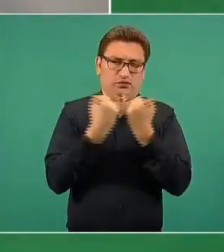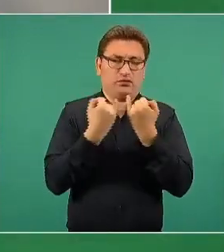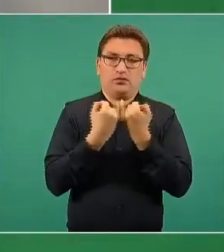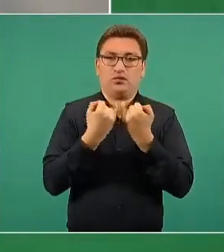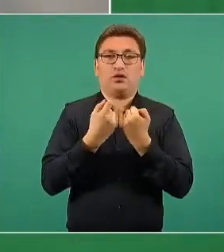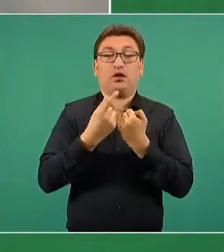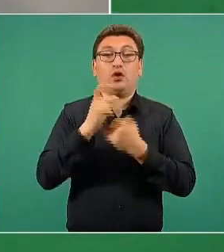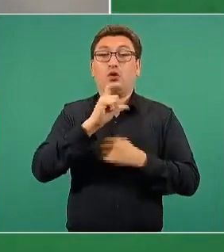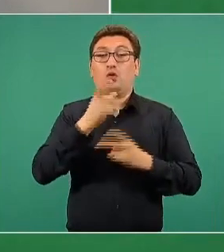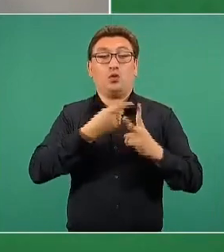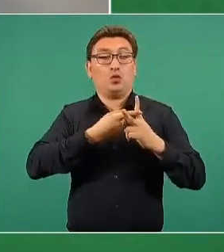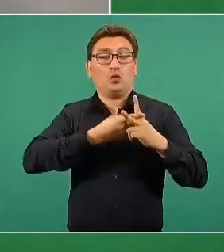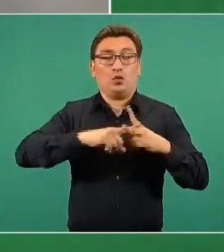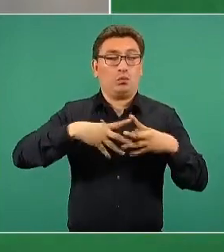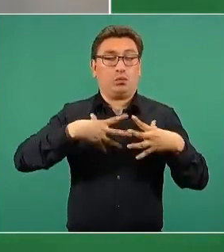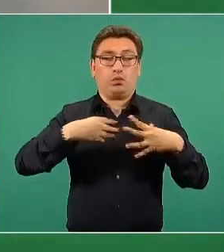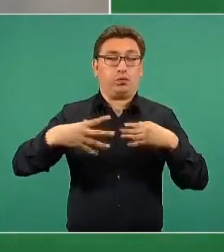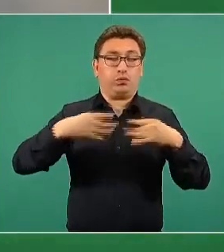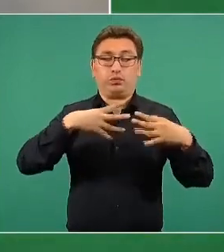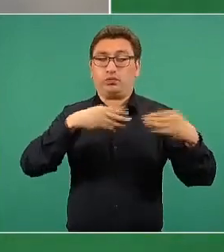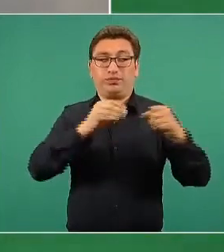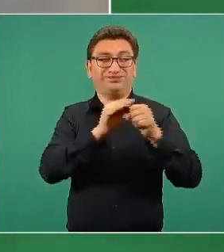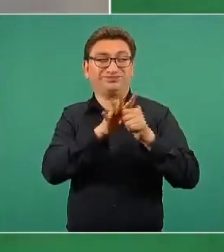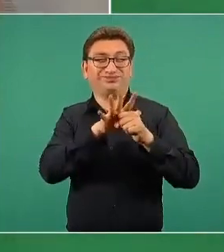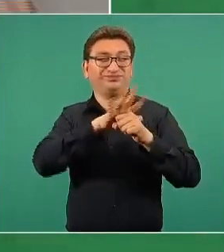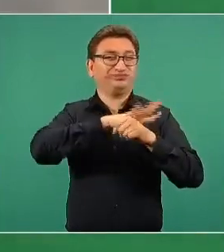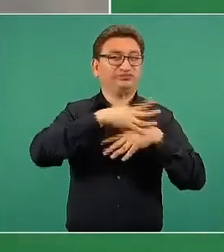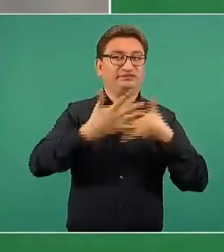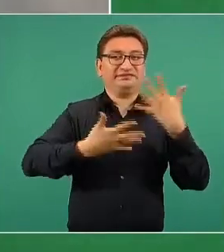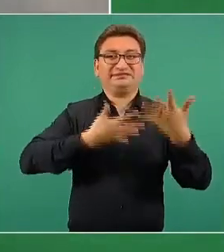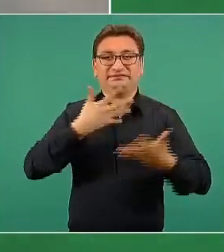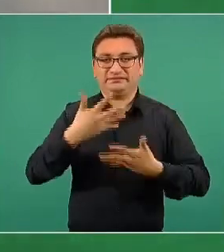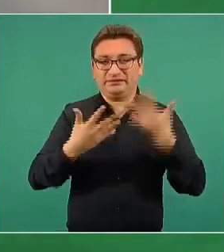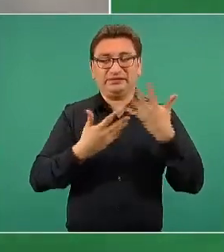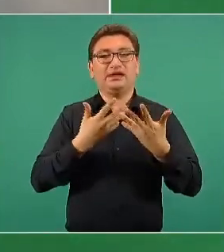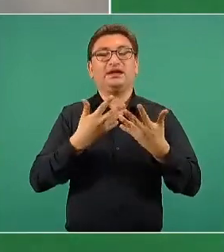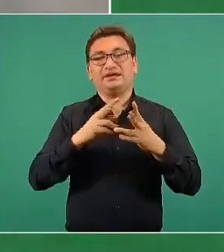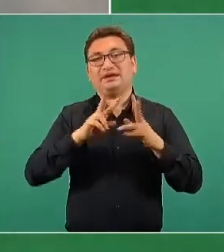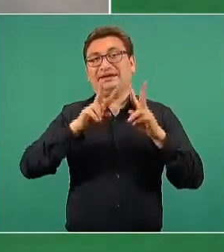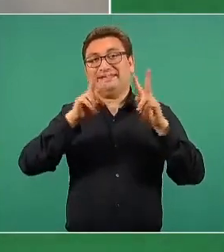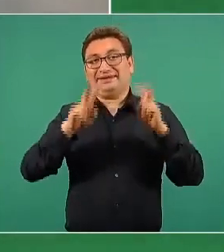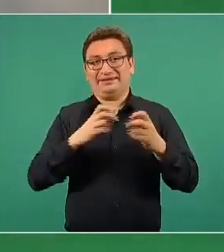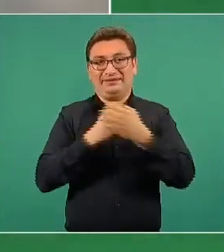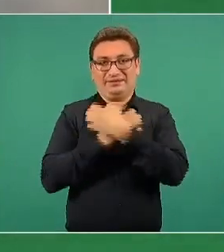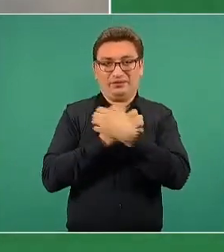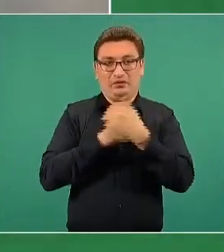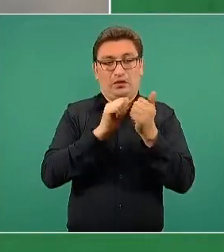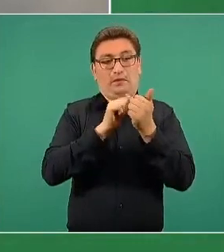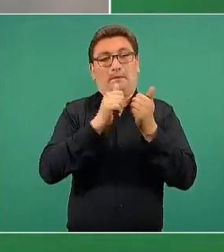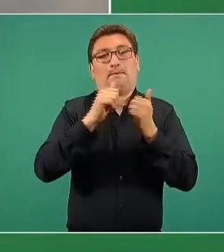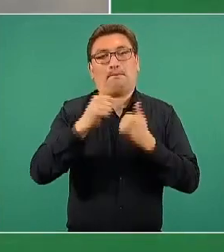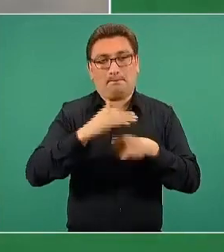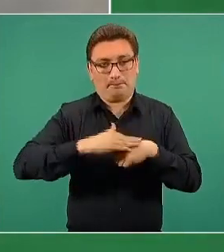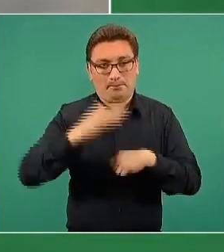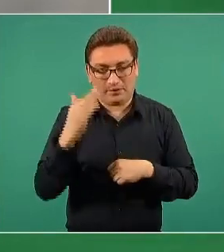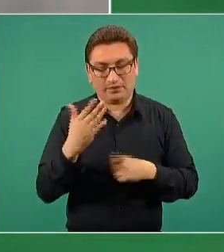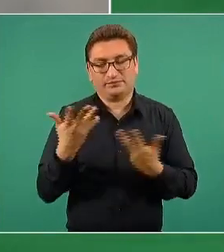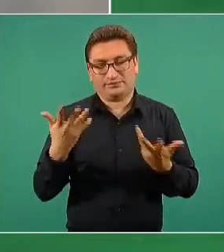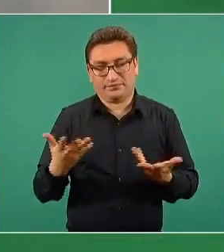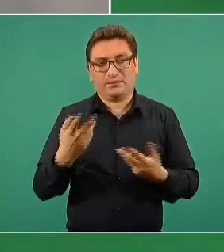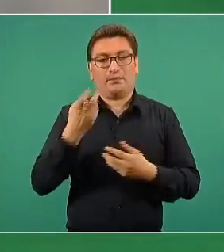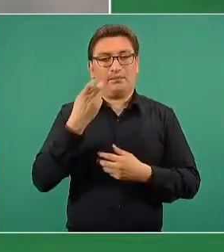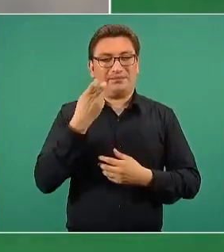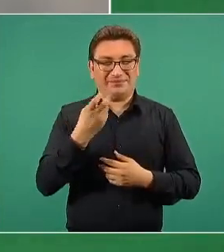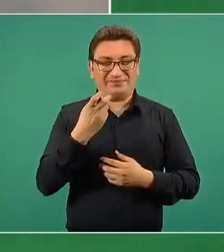nos ha golpeado y nos ha rezagado aún más. Es por